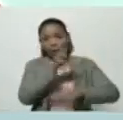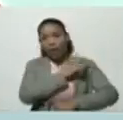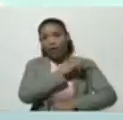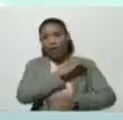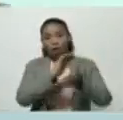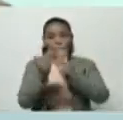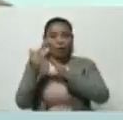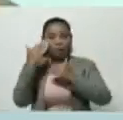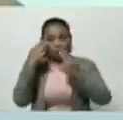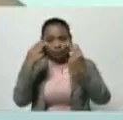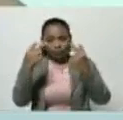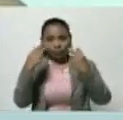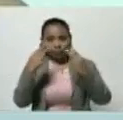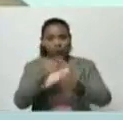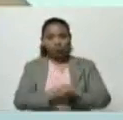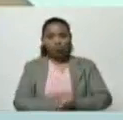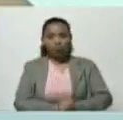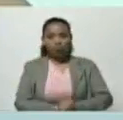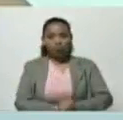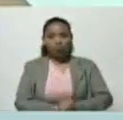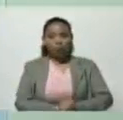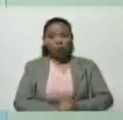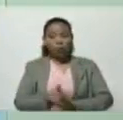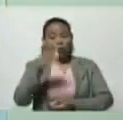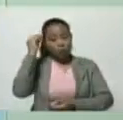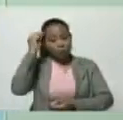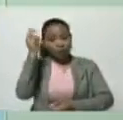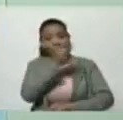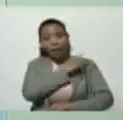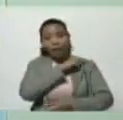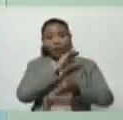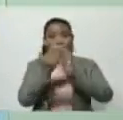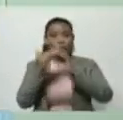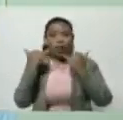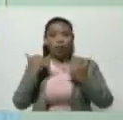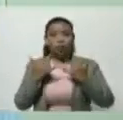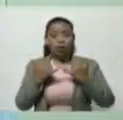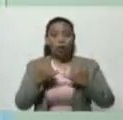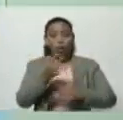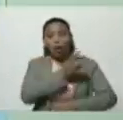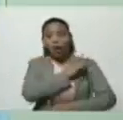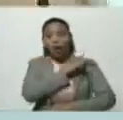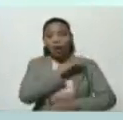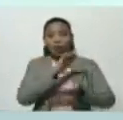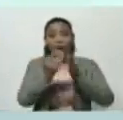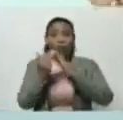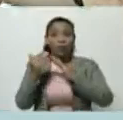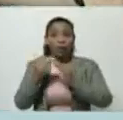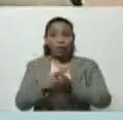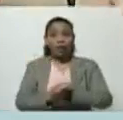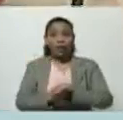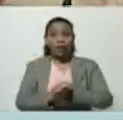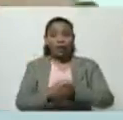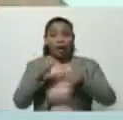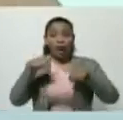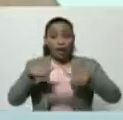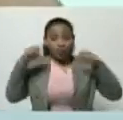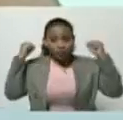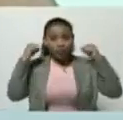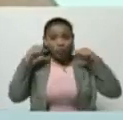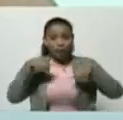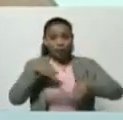comunidad, fíjate, te refieres al jefe de comunidad actual, ¿verdad? Claro, el jefe de comunidad, el que está en ejercicio en este